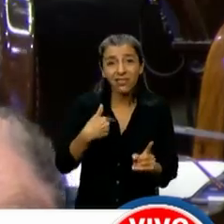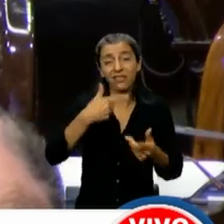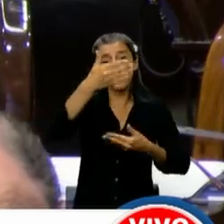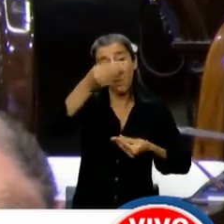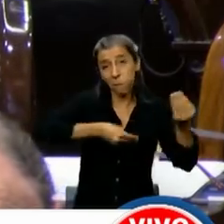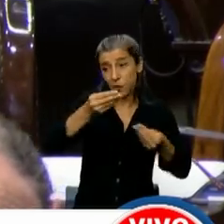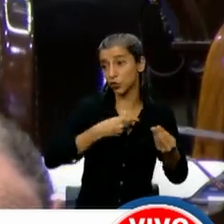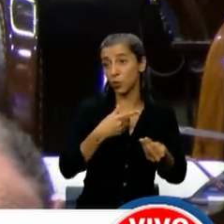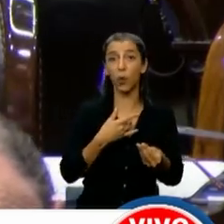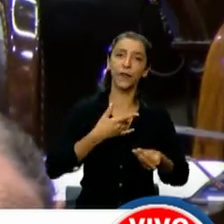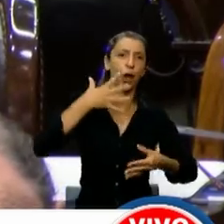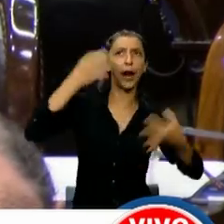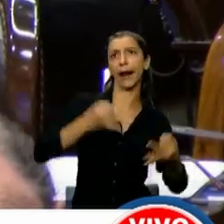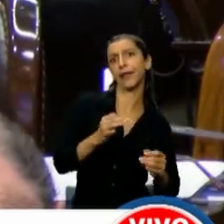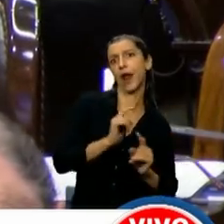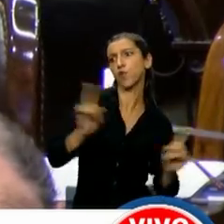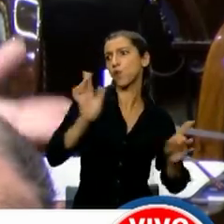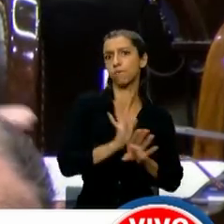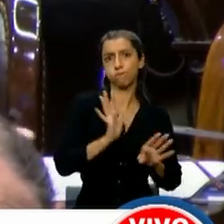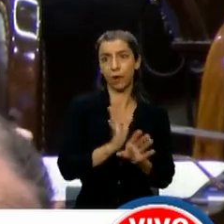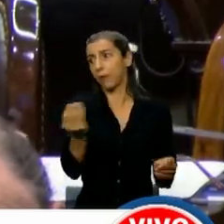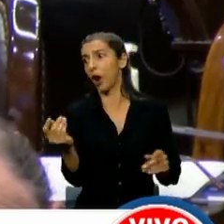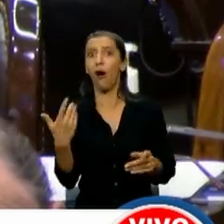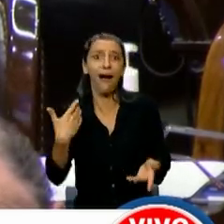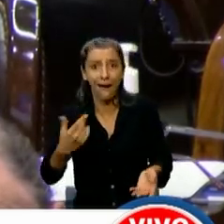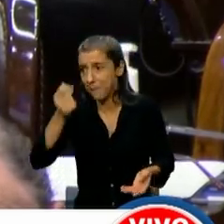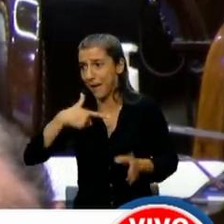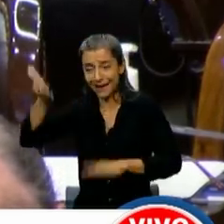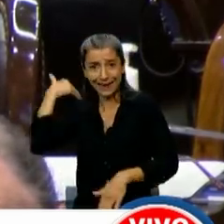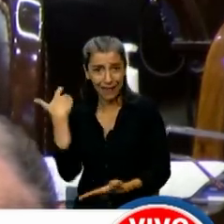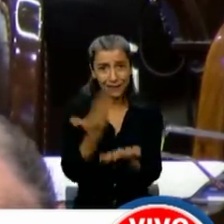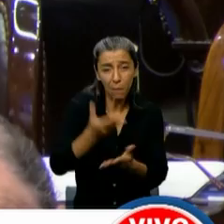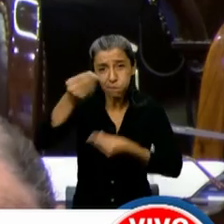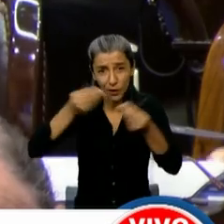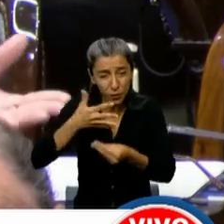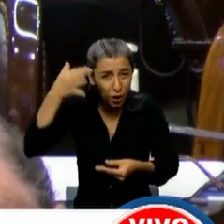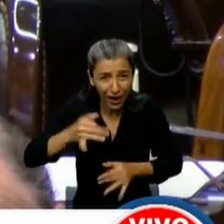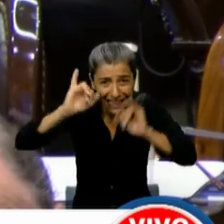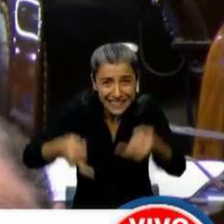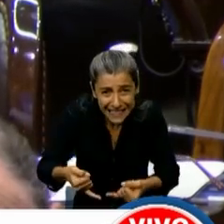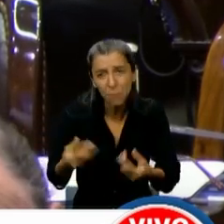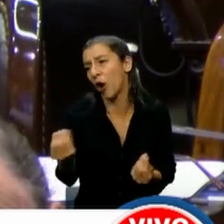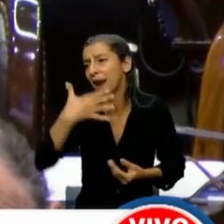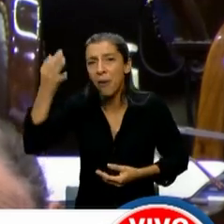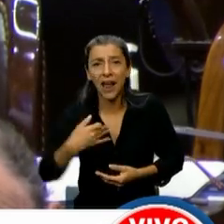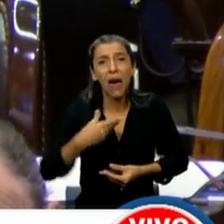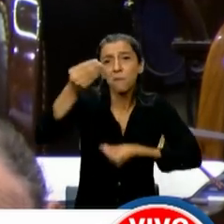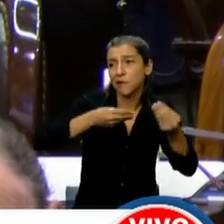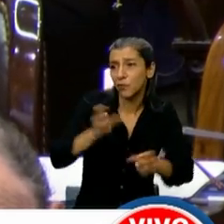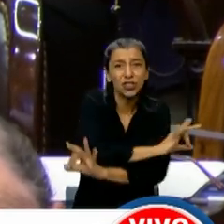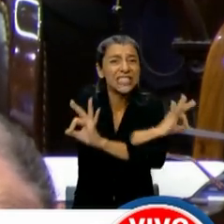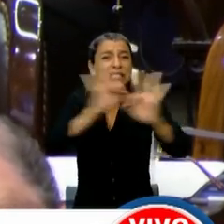presupuestas macristas que hubieran sido reales ninguno fue real porque ninguno presupuesto una cosa y después se cumplió